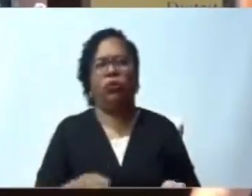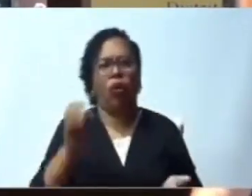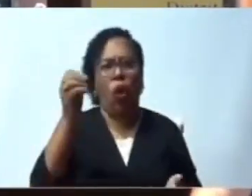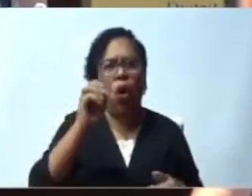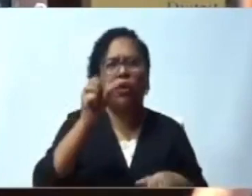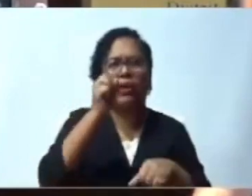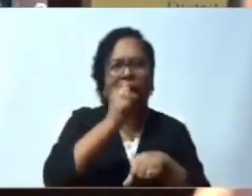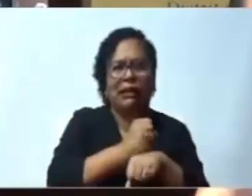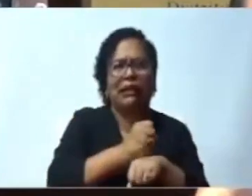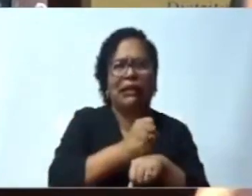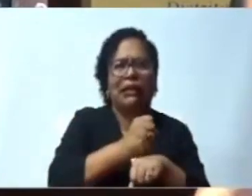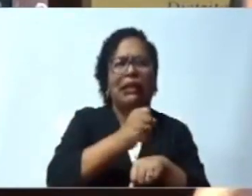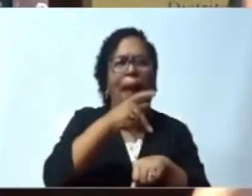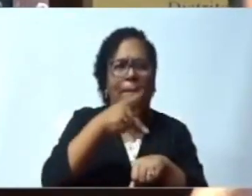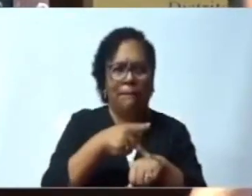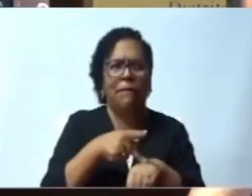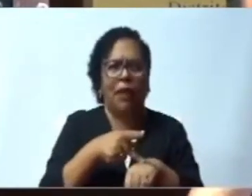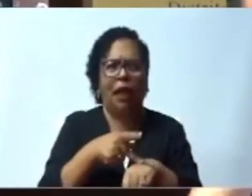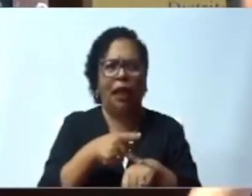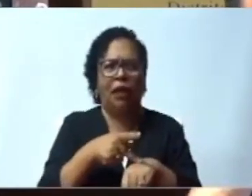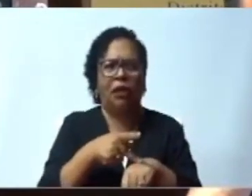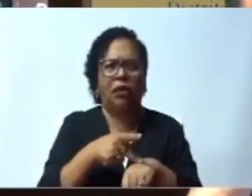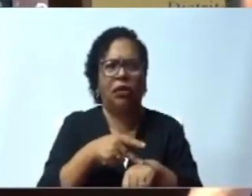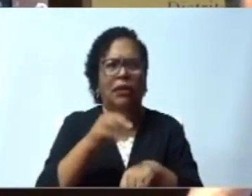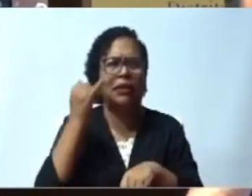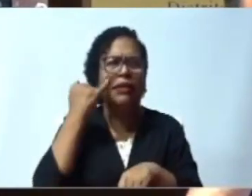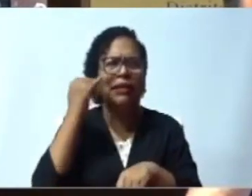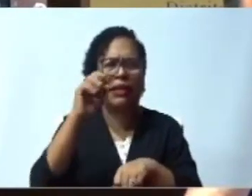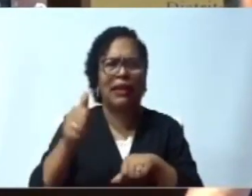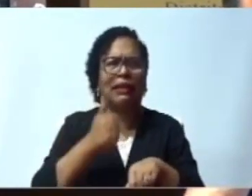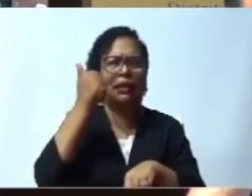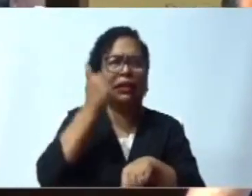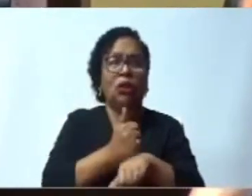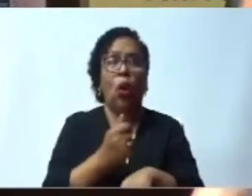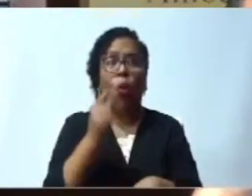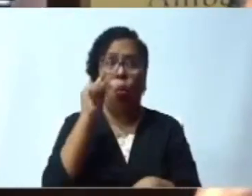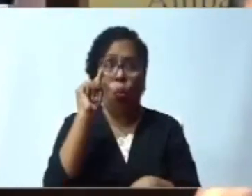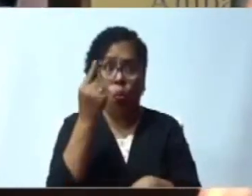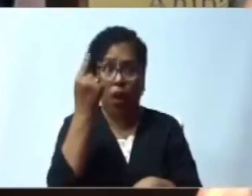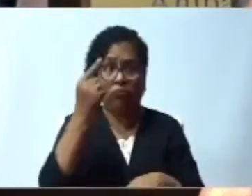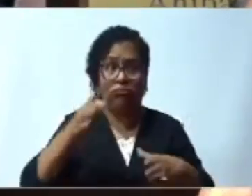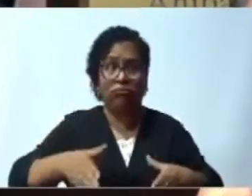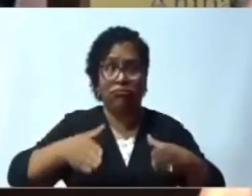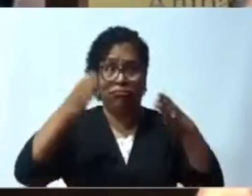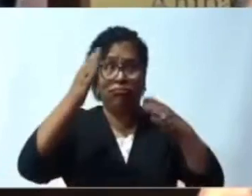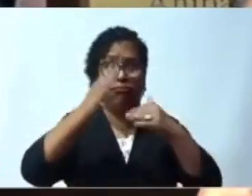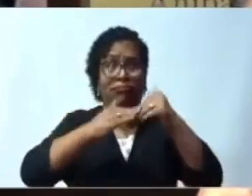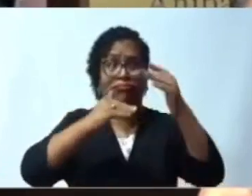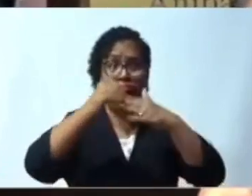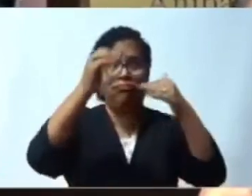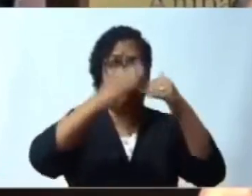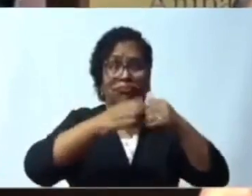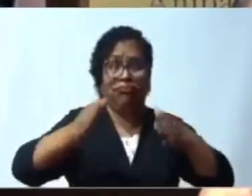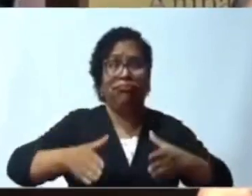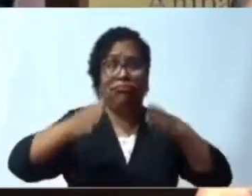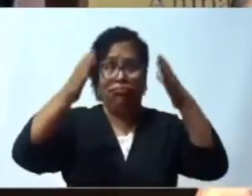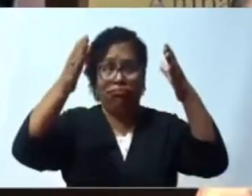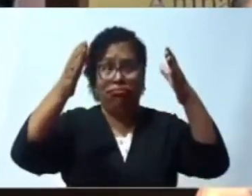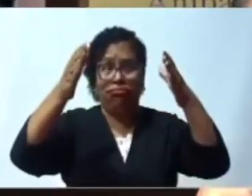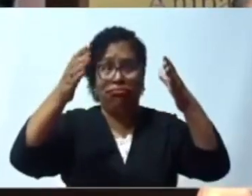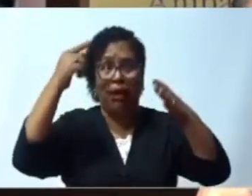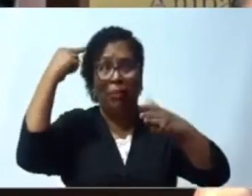gubernamental para todas las oficinas del Estado en ese edificio. Entonces, el tiempo ya demanda otra